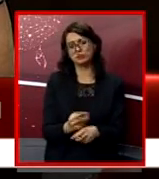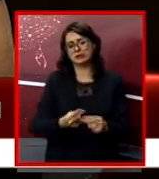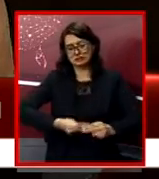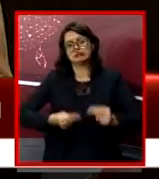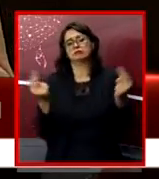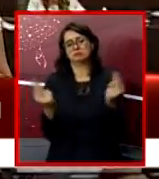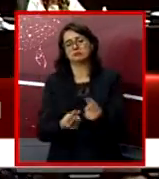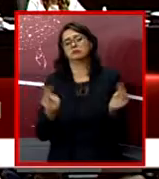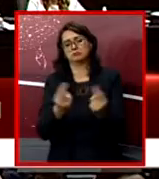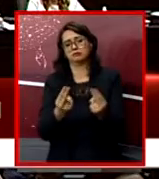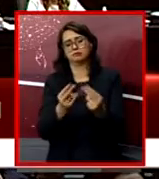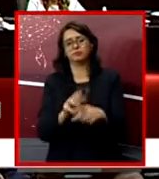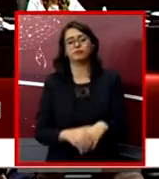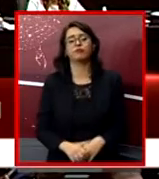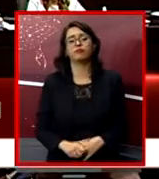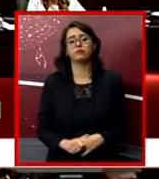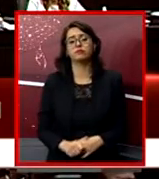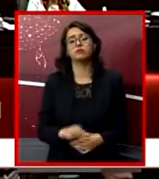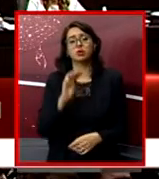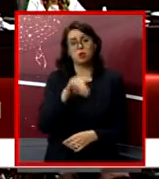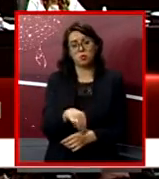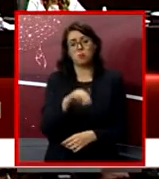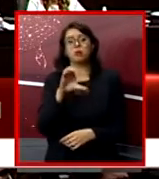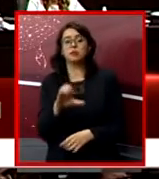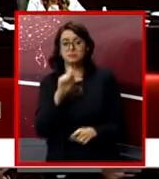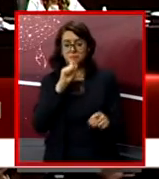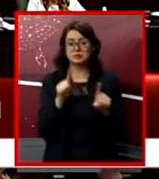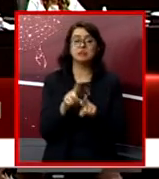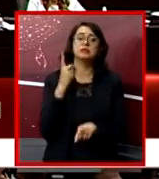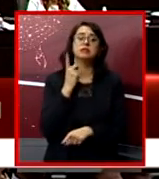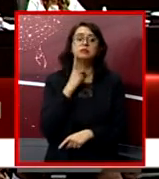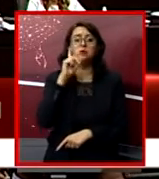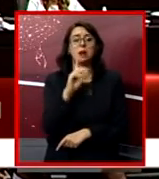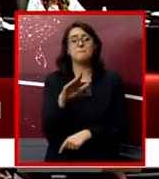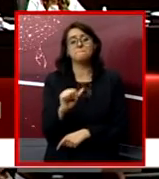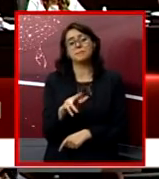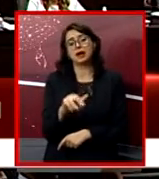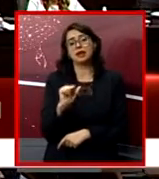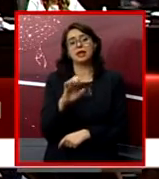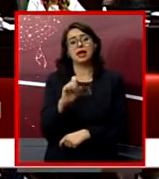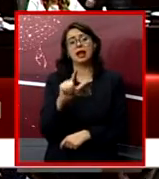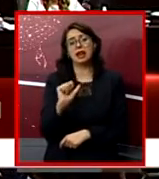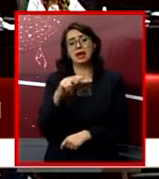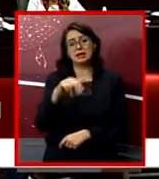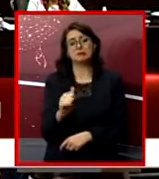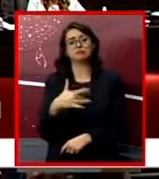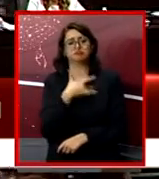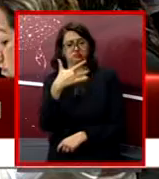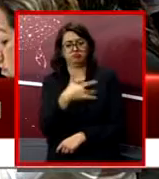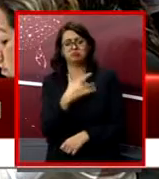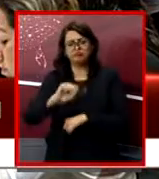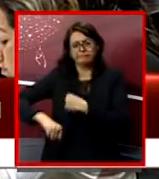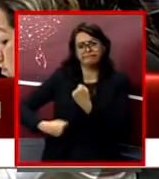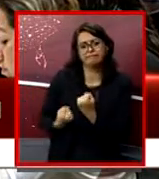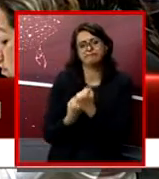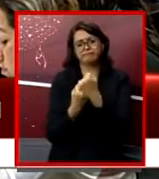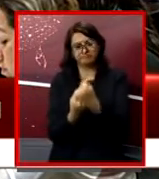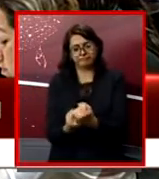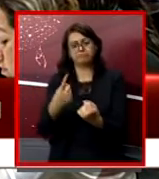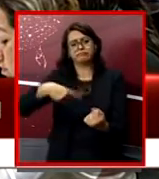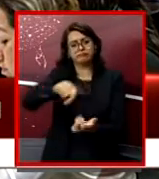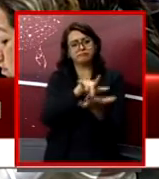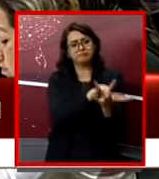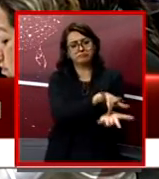requiere. Movimiento Ciudadano, a través de la diputada María Elena Orantes, expresó que la solidaridad hacia los